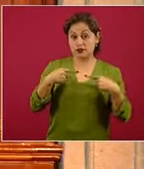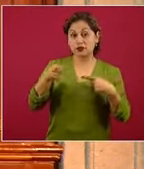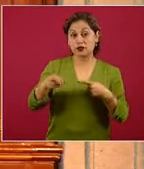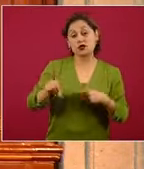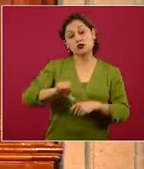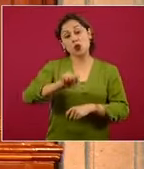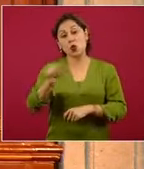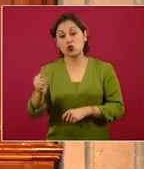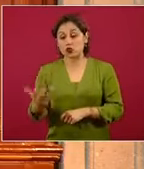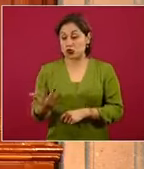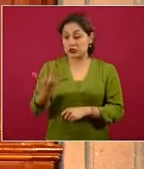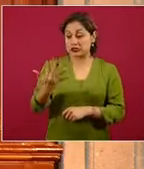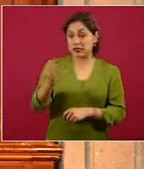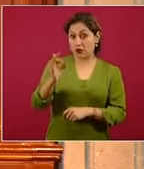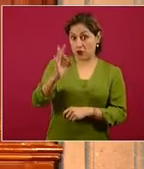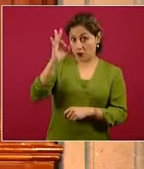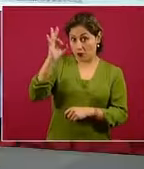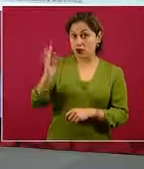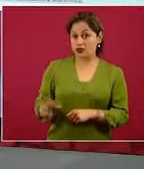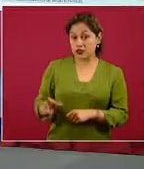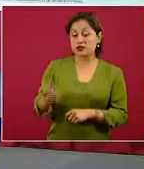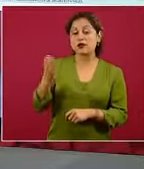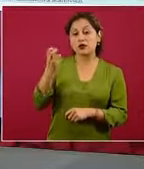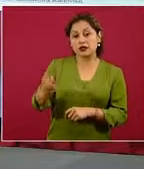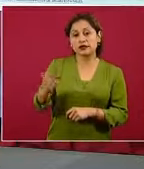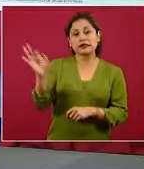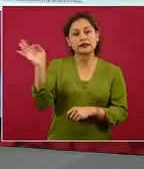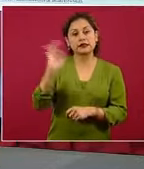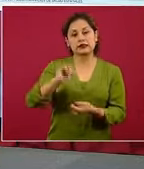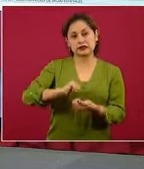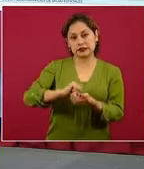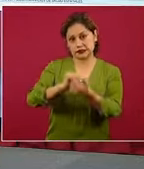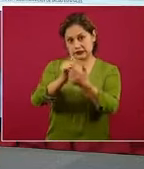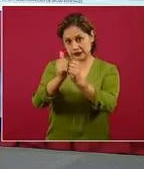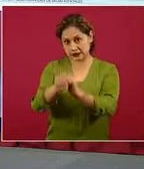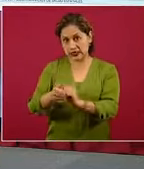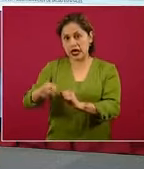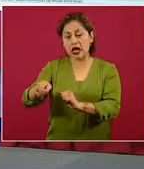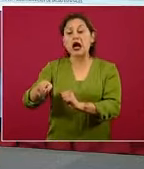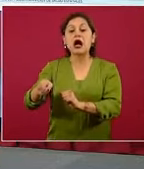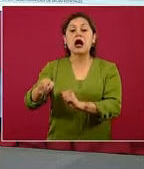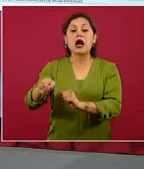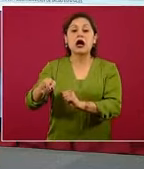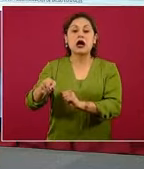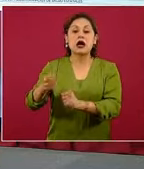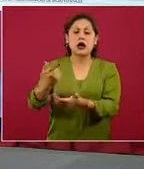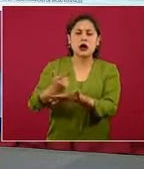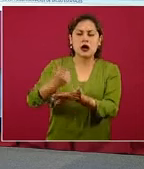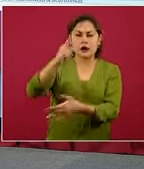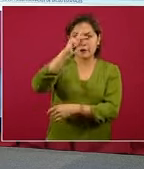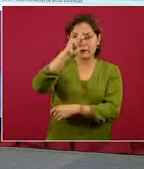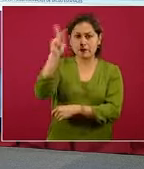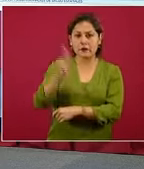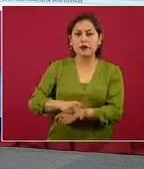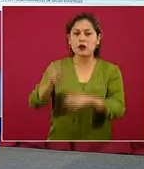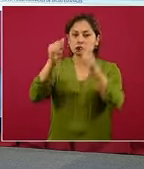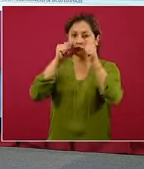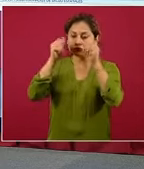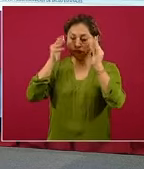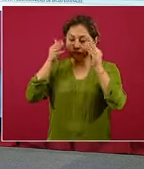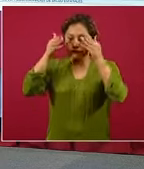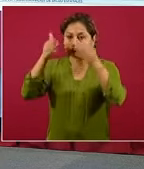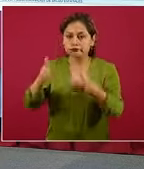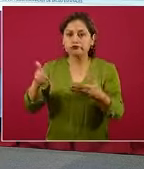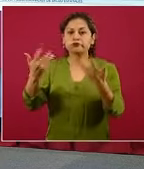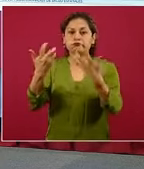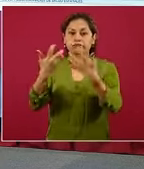otro 5% del 100 total que en su momento terminarán requiriendo una atención mucho más especializada para efectos